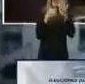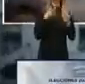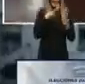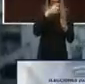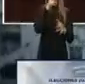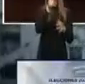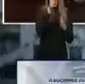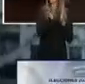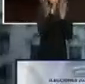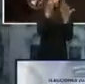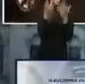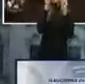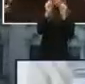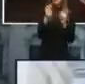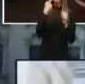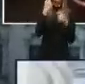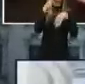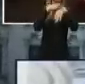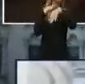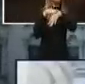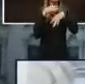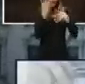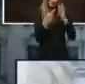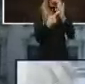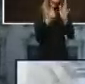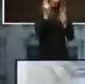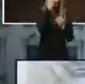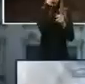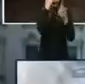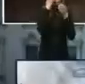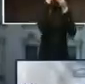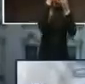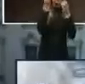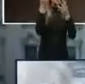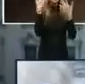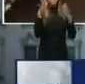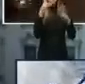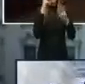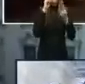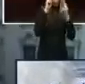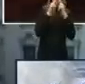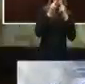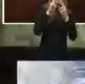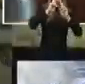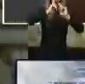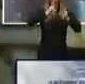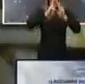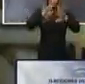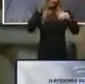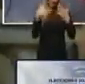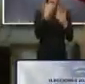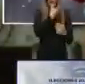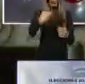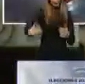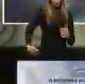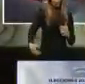para poder tener detalles, las primeras impresiones después de conocer estos resultados del presidenciable